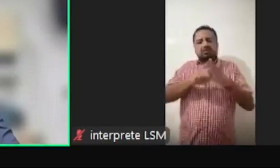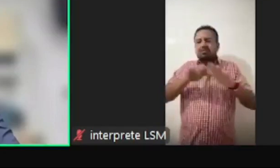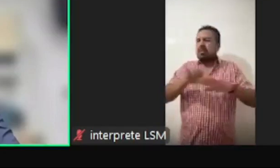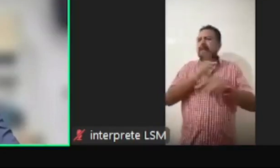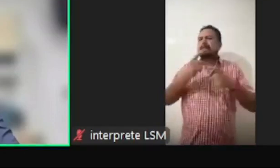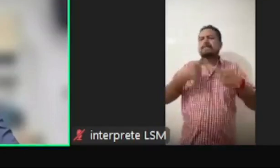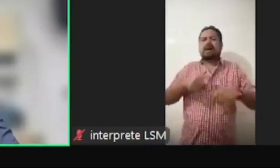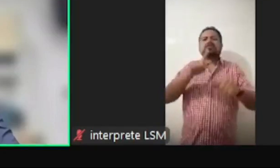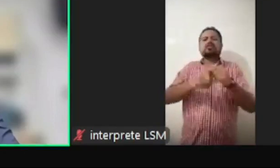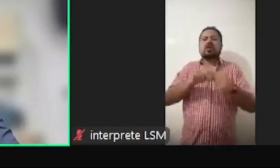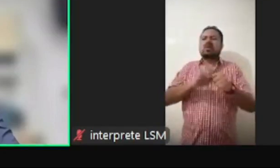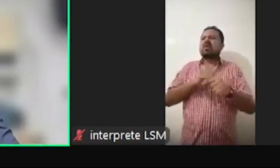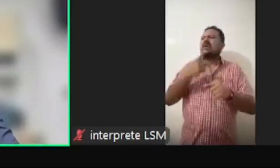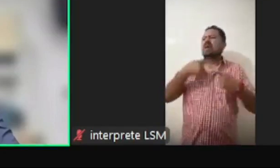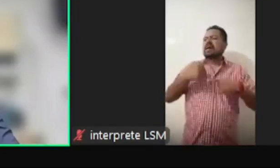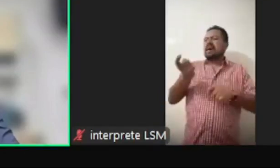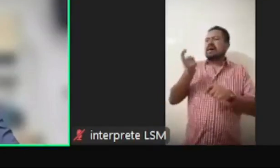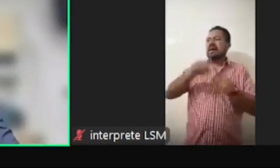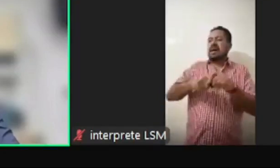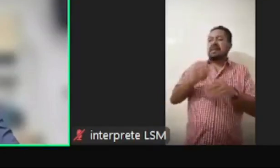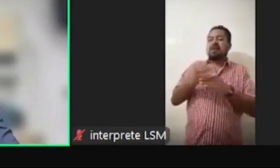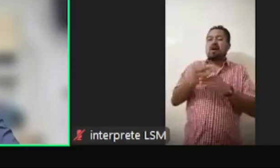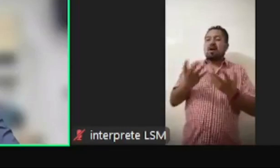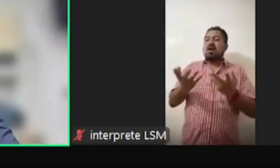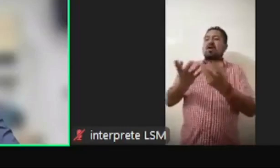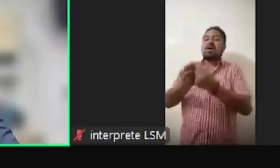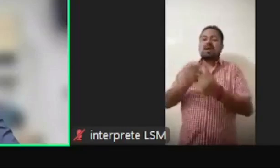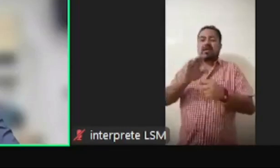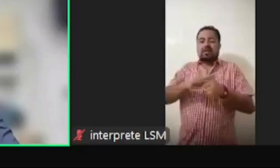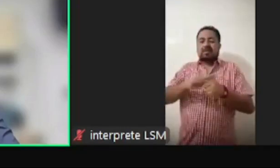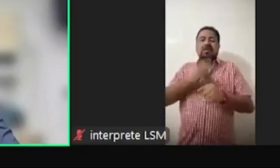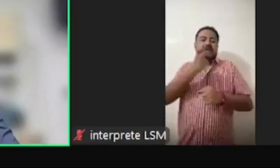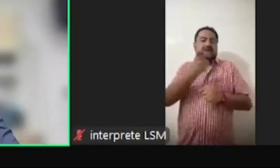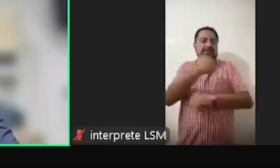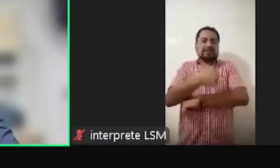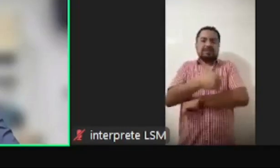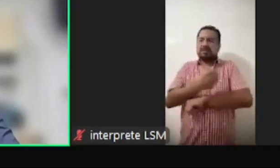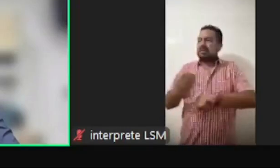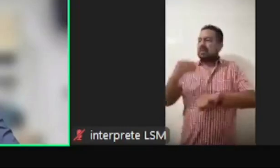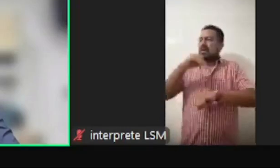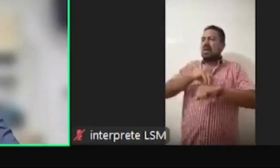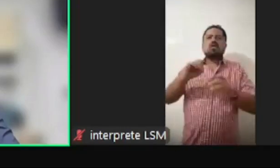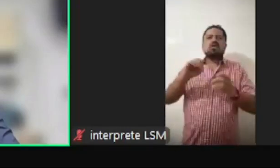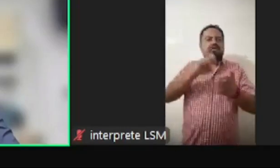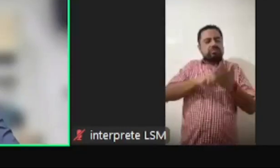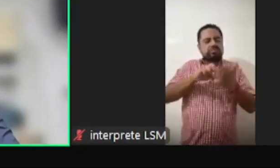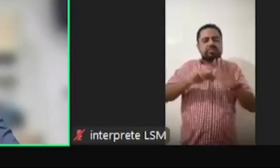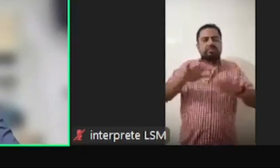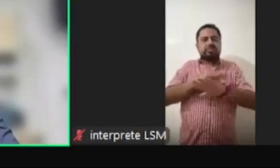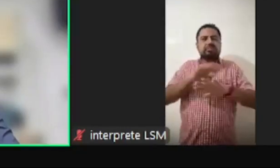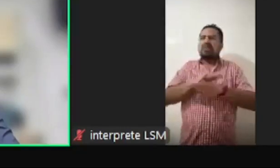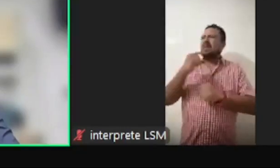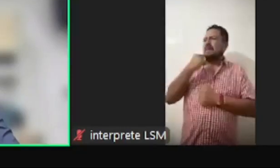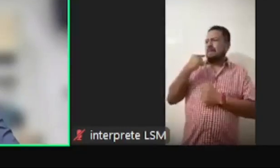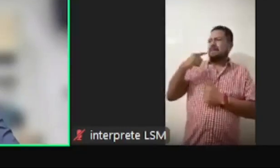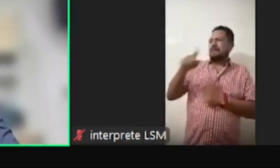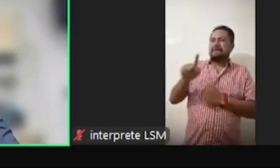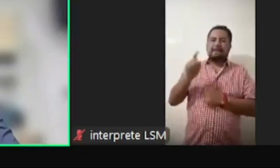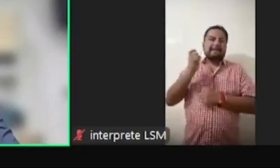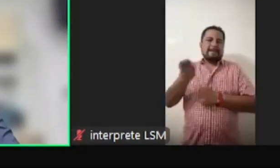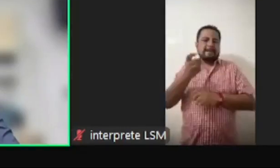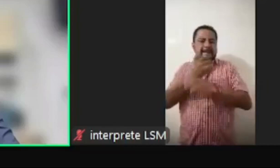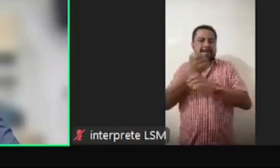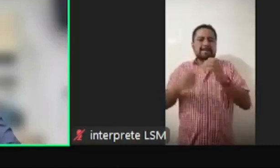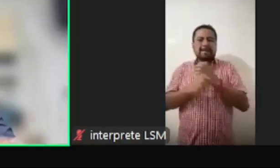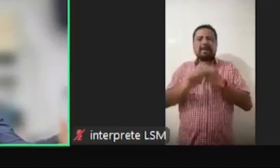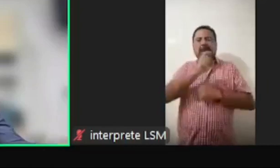el denunciado es militante de Morena. Por cuanto al elemento temporal no se actualiza toda vez que al haberse denunciado los actos y darse fe